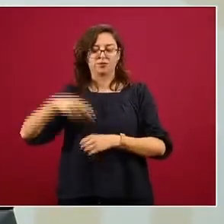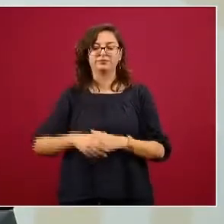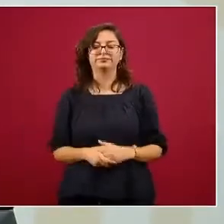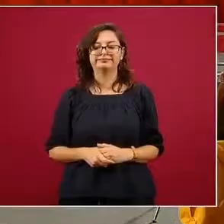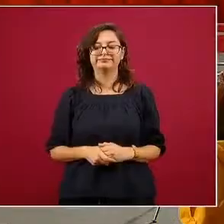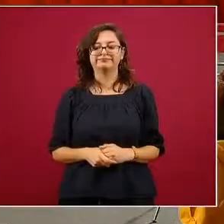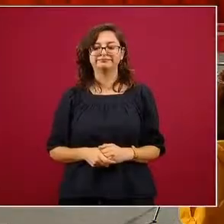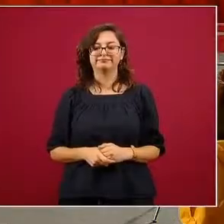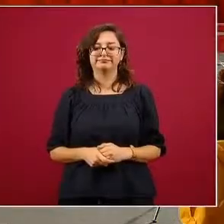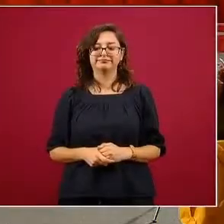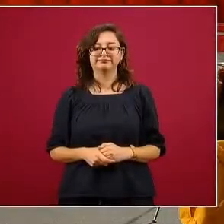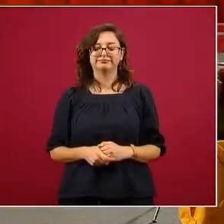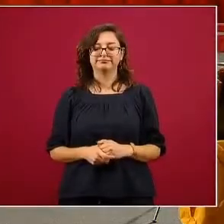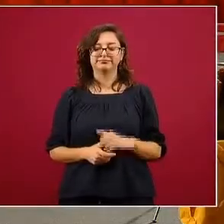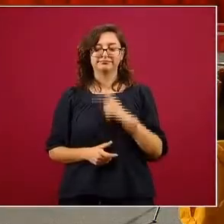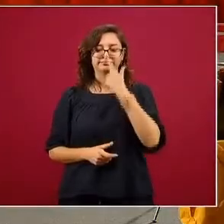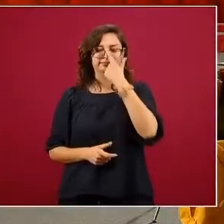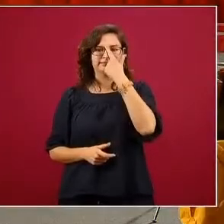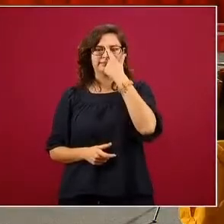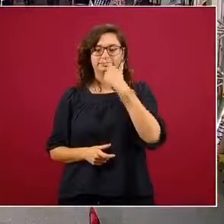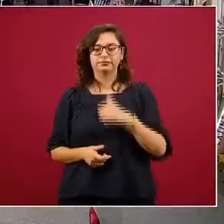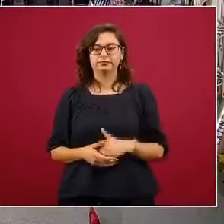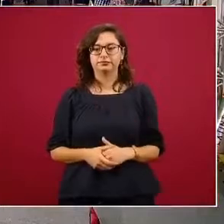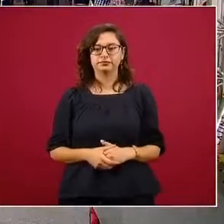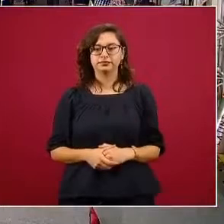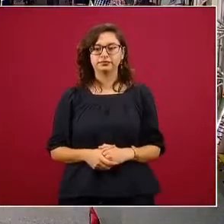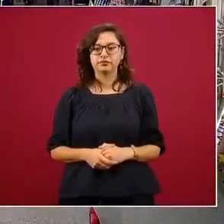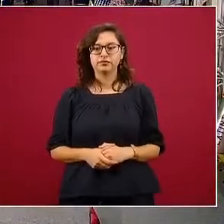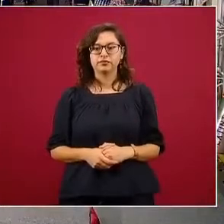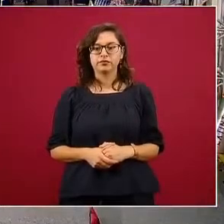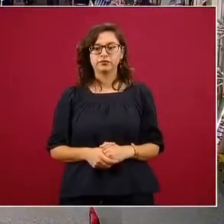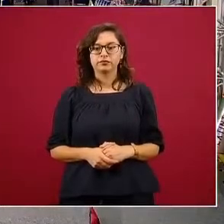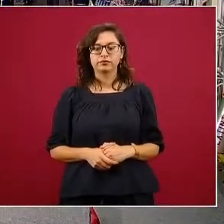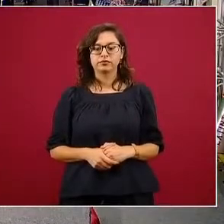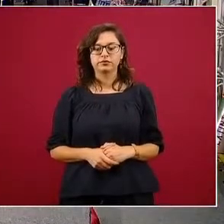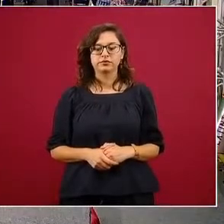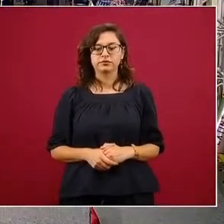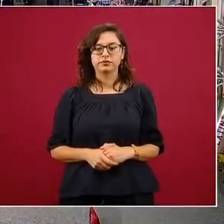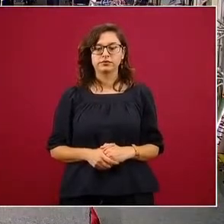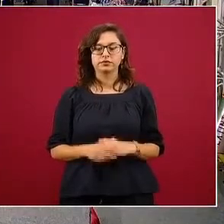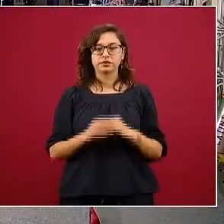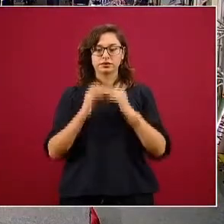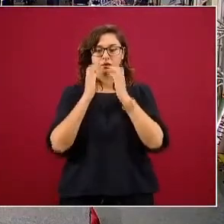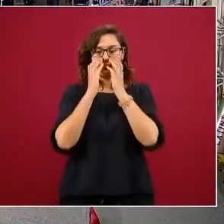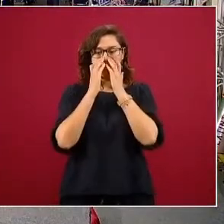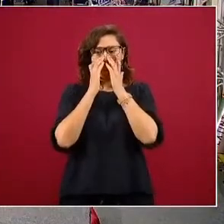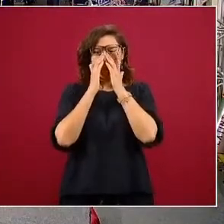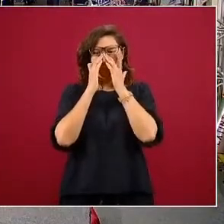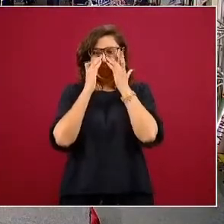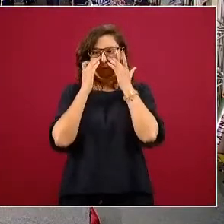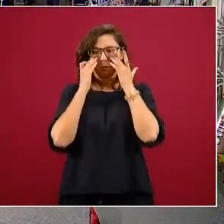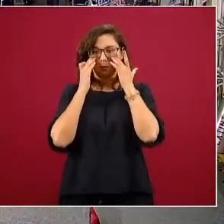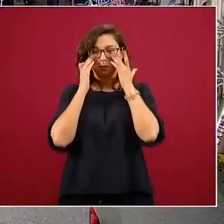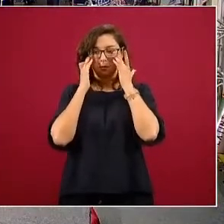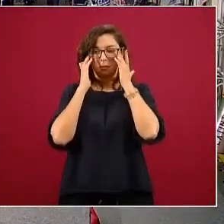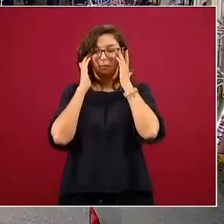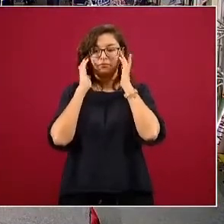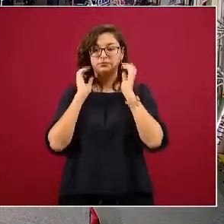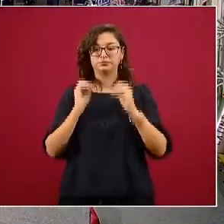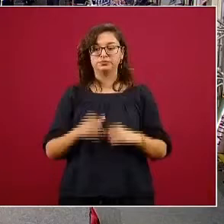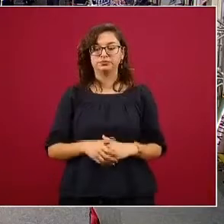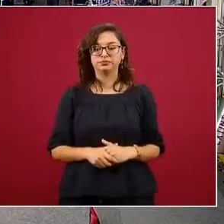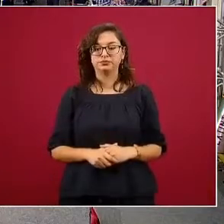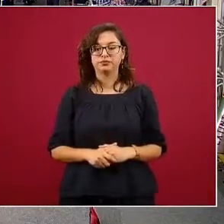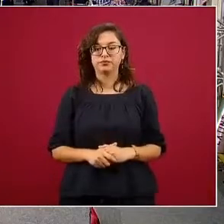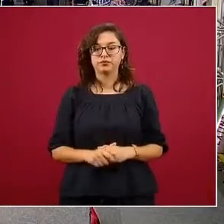la salud. Se llama la aplicación, bueno, la propuesta de Facebook, la página, ¿cómo la buscamos?